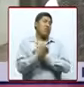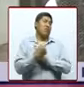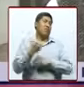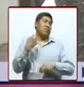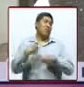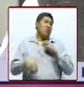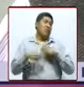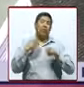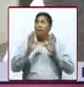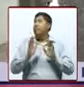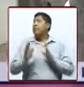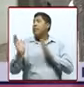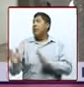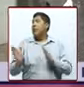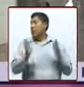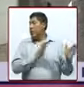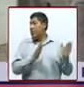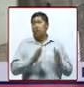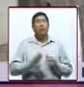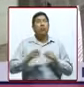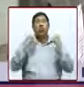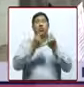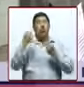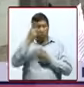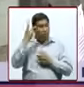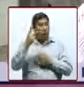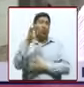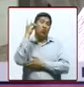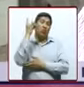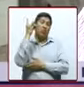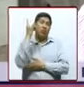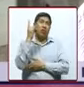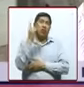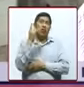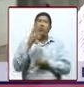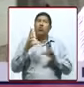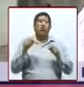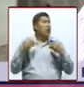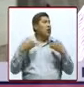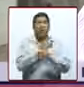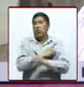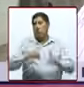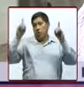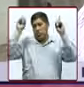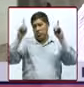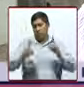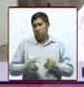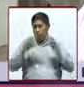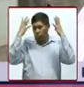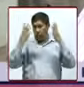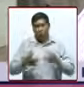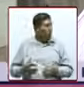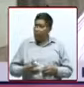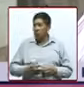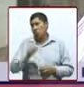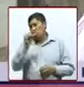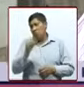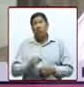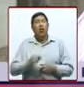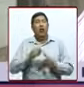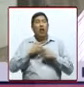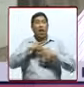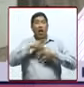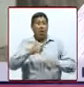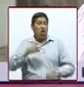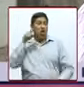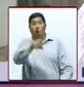ocurrencia. Ahora bien, los partidos políticos en Bolivia son poco democráticos, no practican democracia interna. Les gusta el